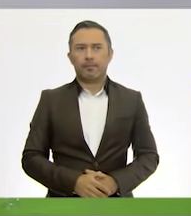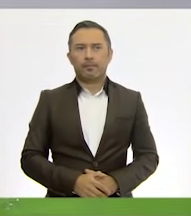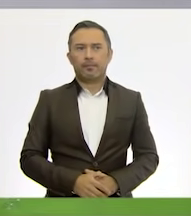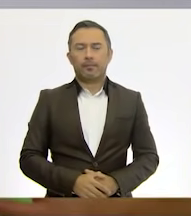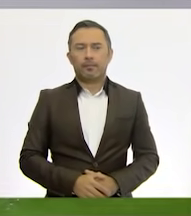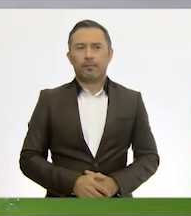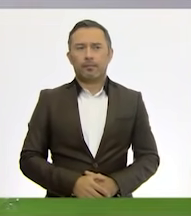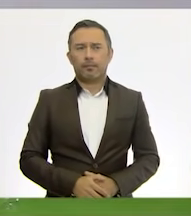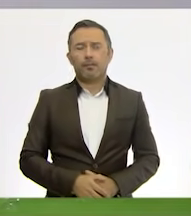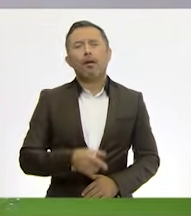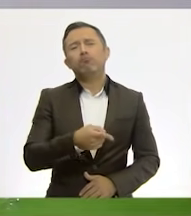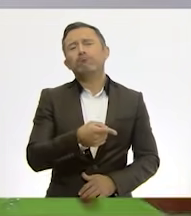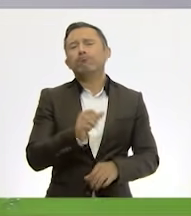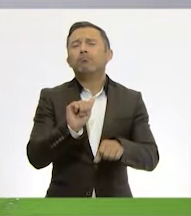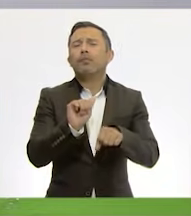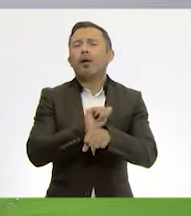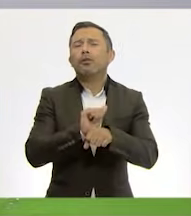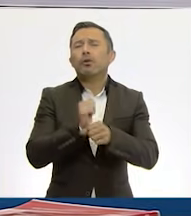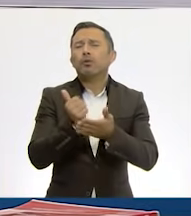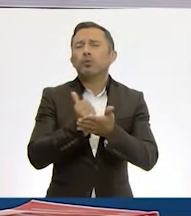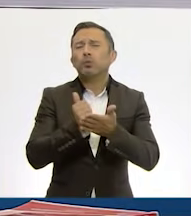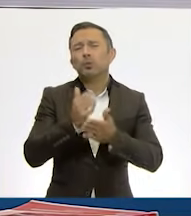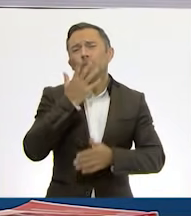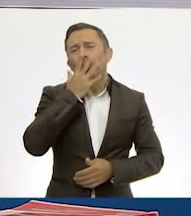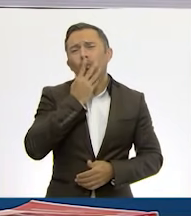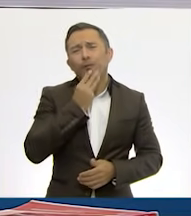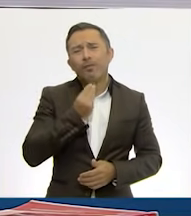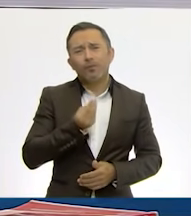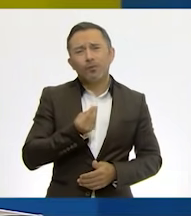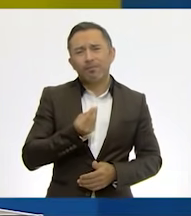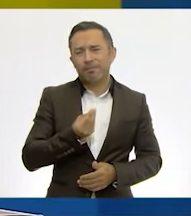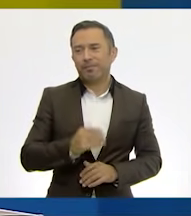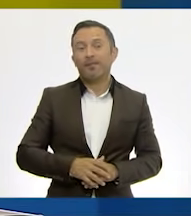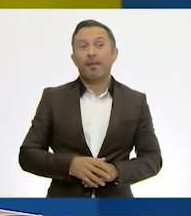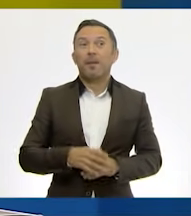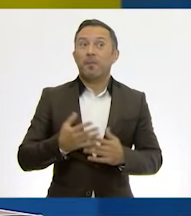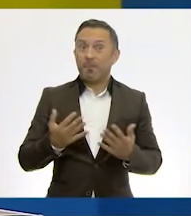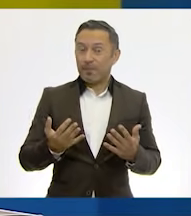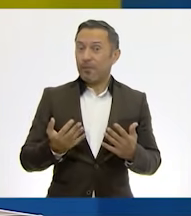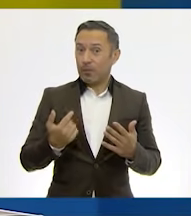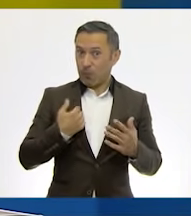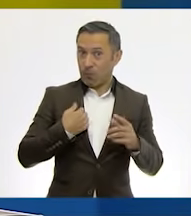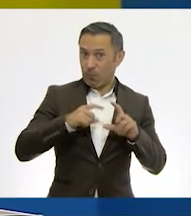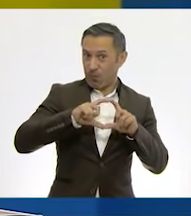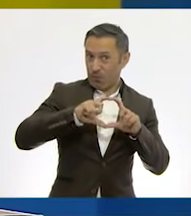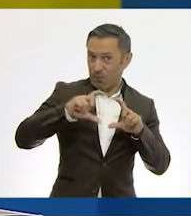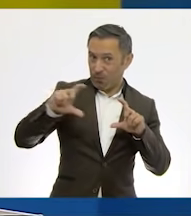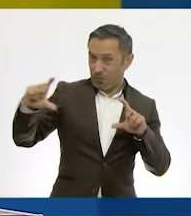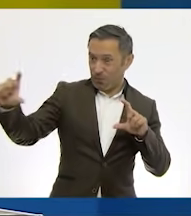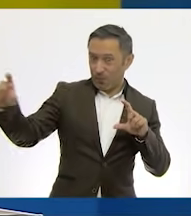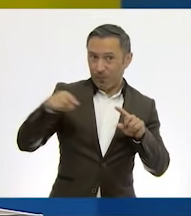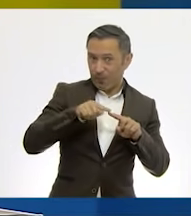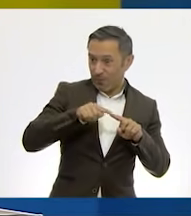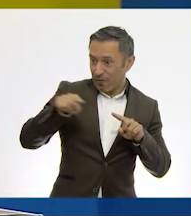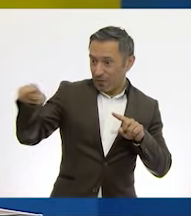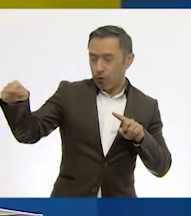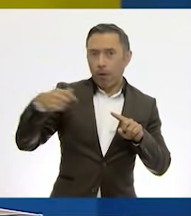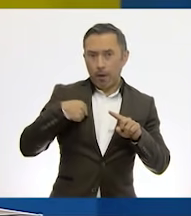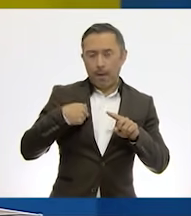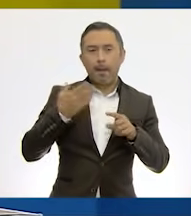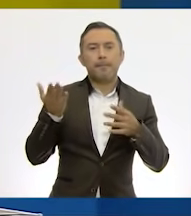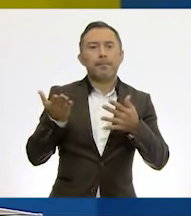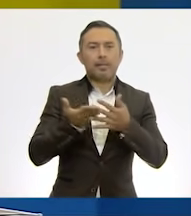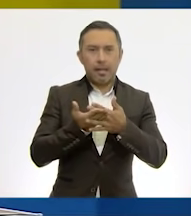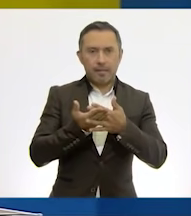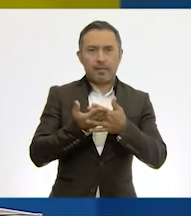Ay, qué bonito coche azul. Ahora sí veo entonces que ya avancé la mitad del recorrido, que también equivale a